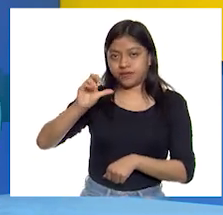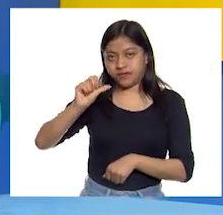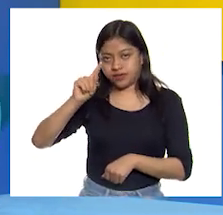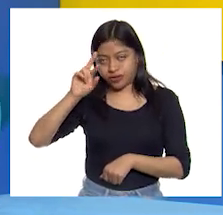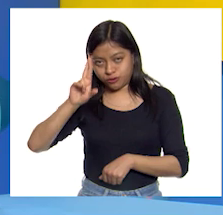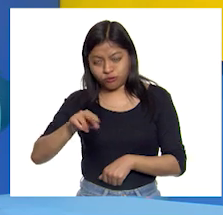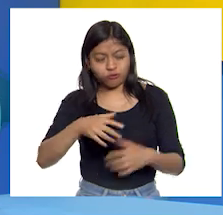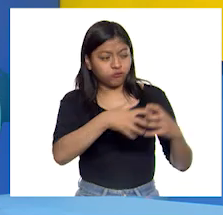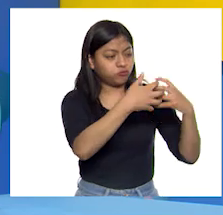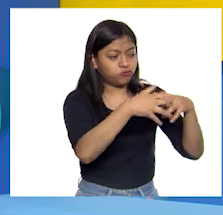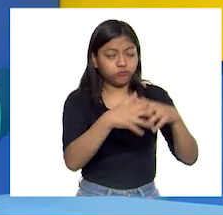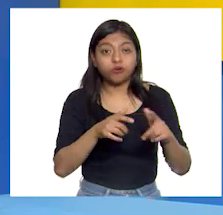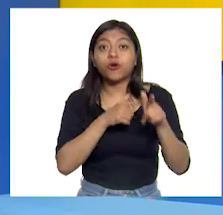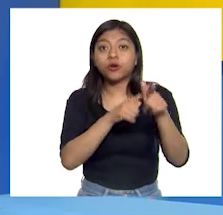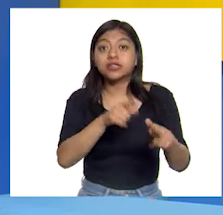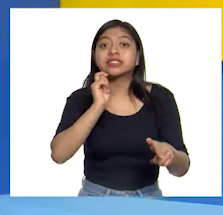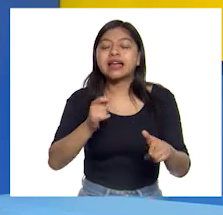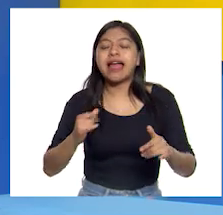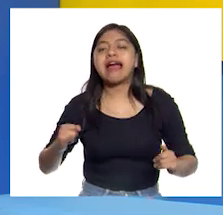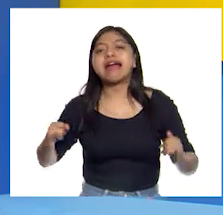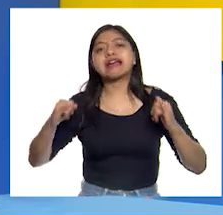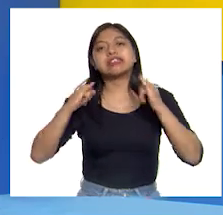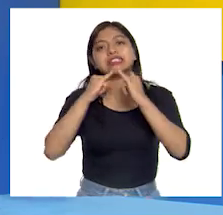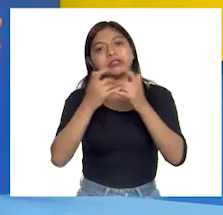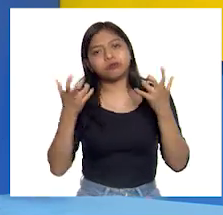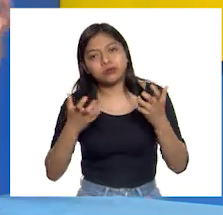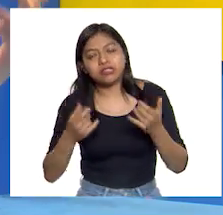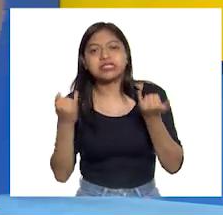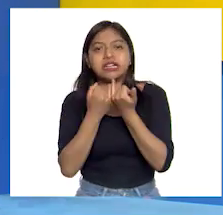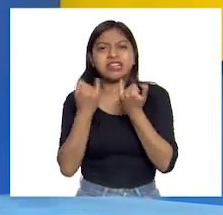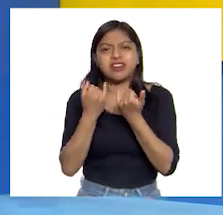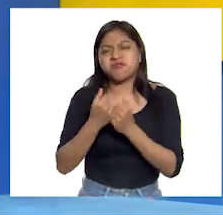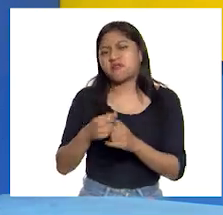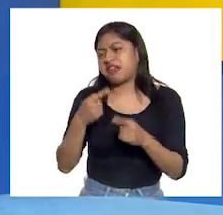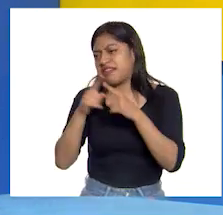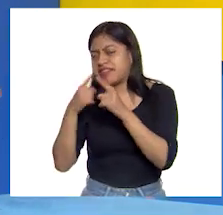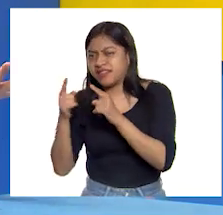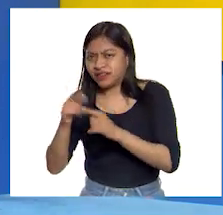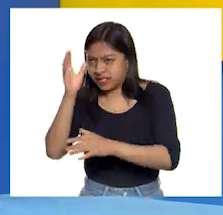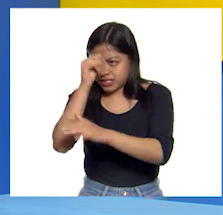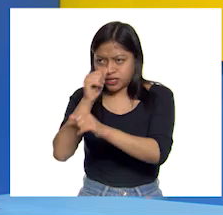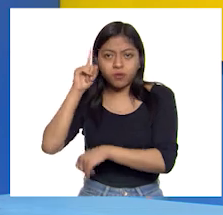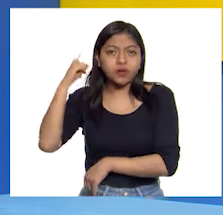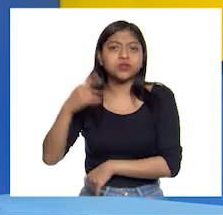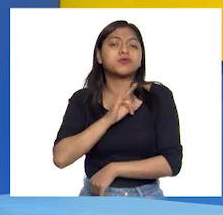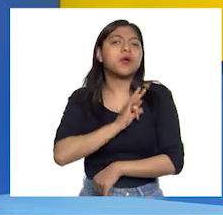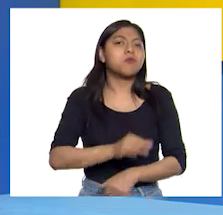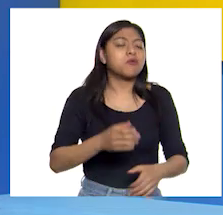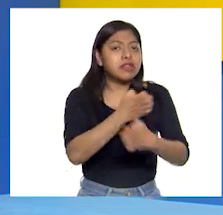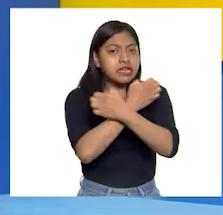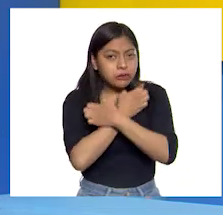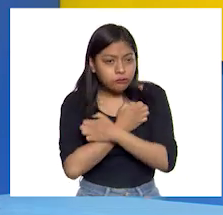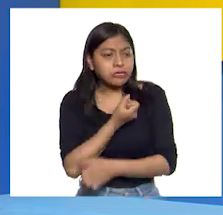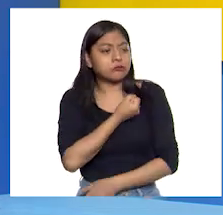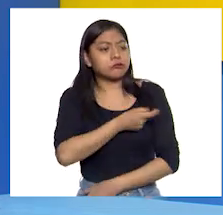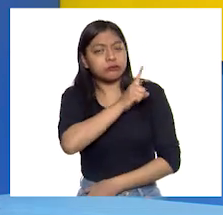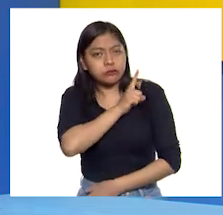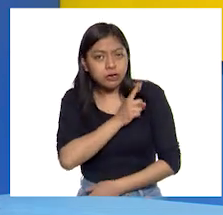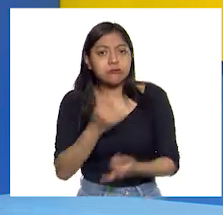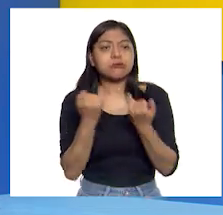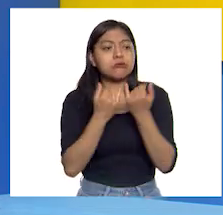de rápida industrialización. En estos años, el Estado era visto como un protector e interventor de los